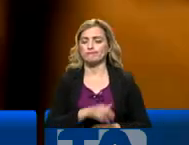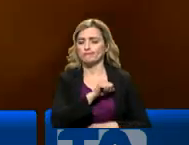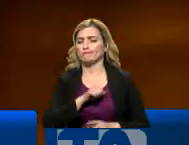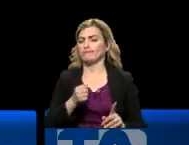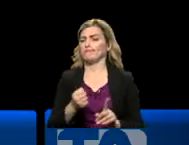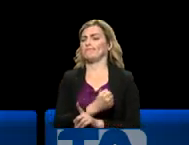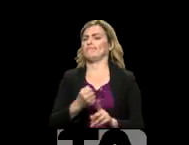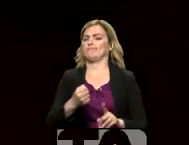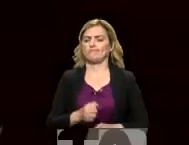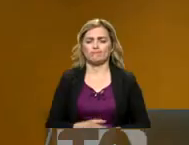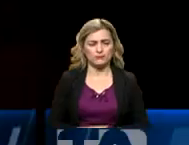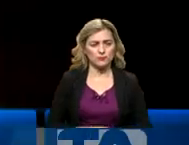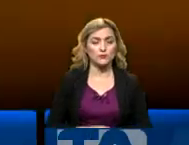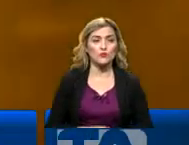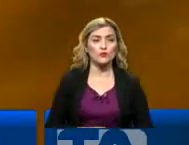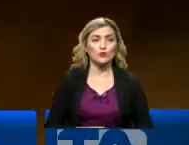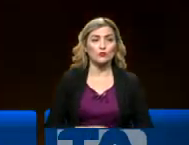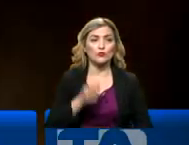violenta.